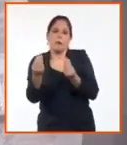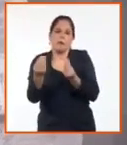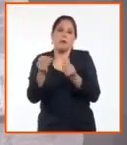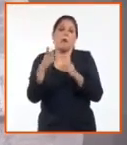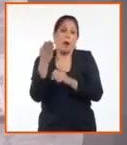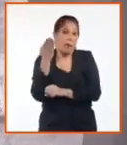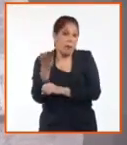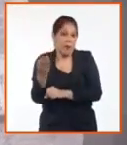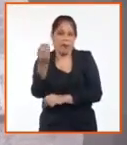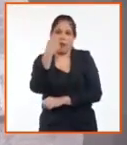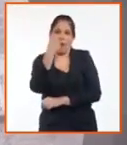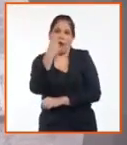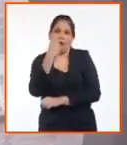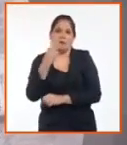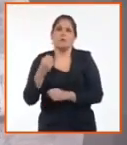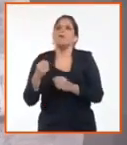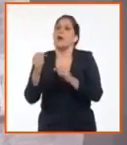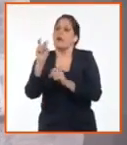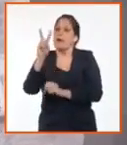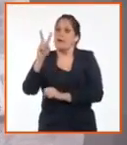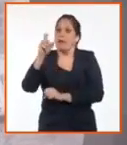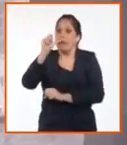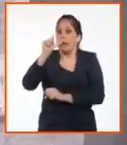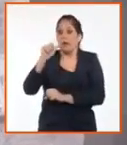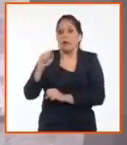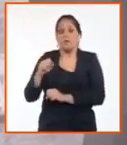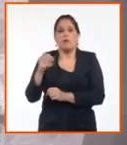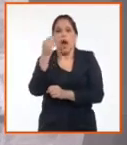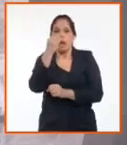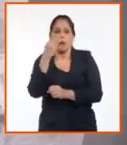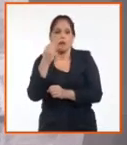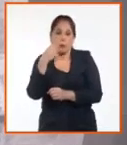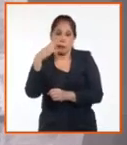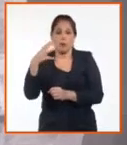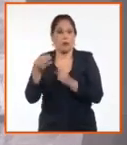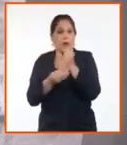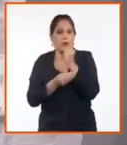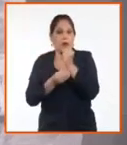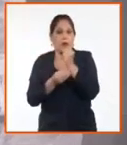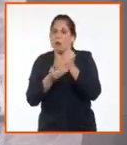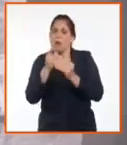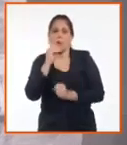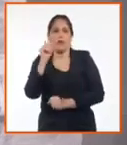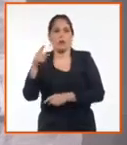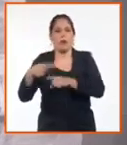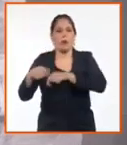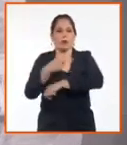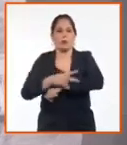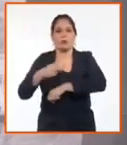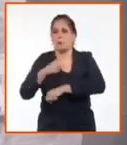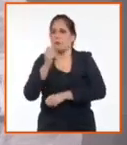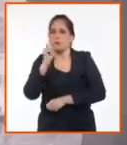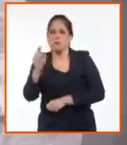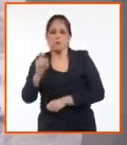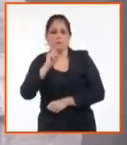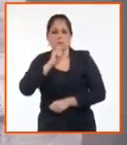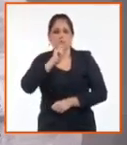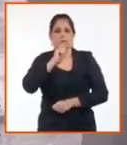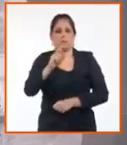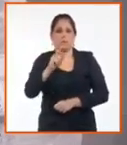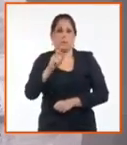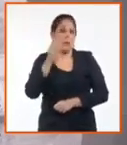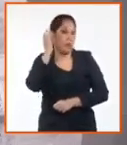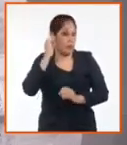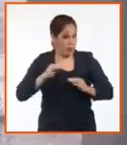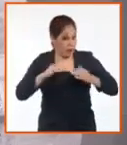y una explosión de utilizar el ácido ascórbico en los alimentos y no ha sido posible adquirir el ácido ascórbico para el prenatal en